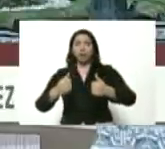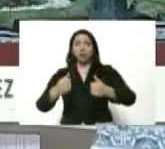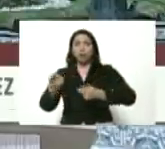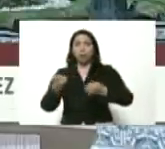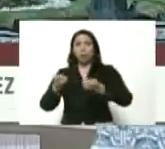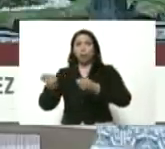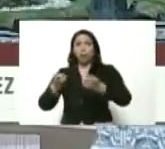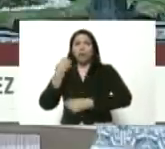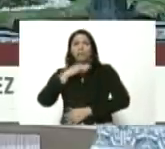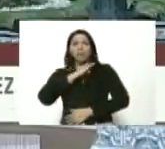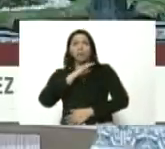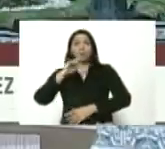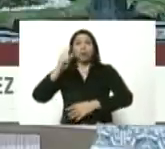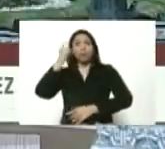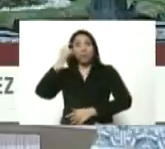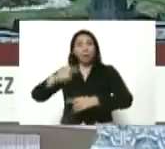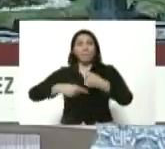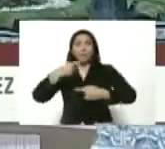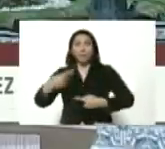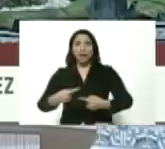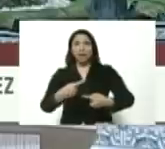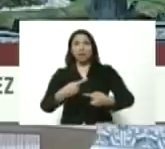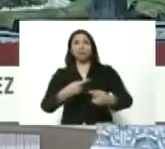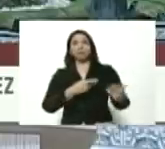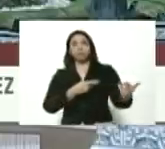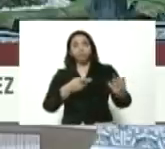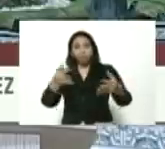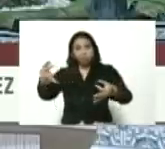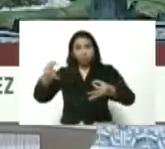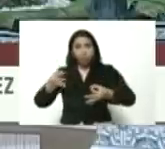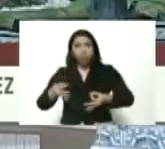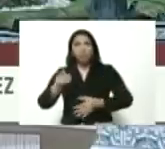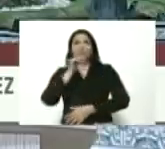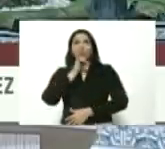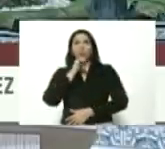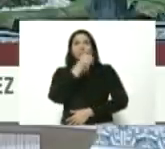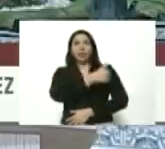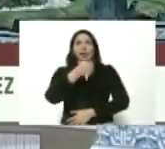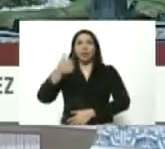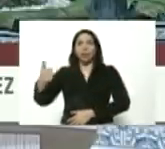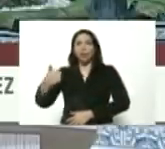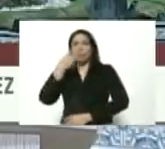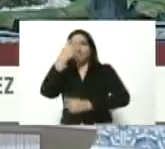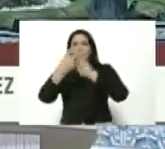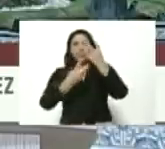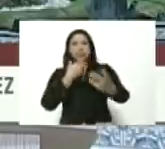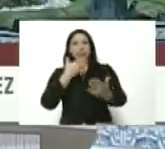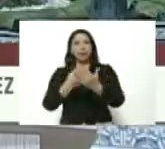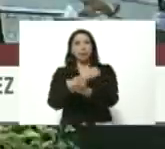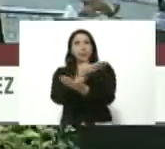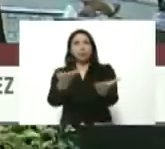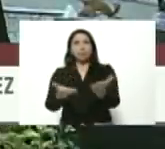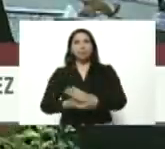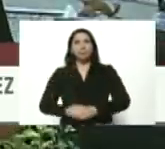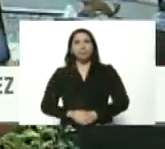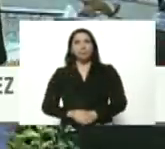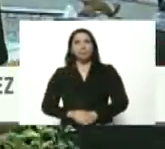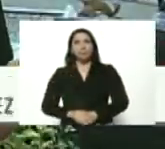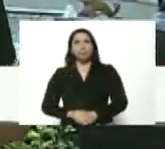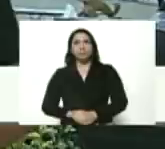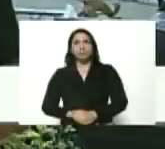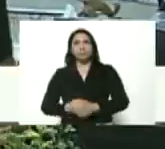y el día de mañana recibiremos el informe de cada una de estas visitas muchísimas gracias